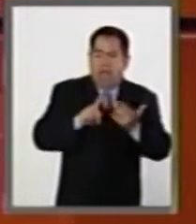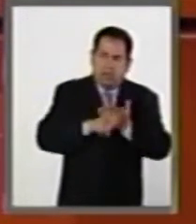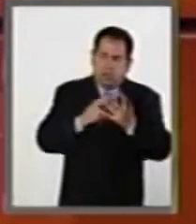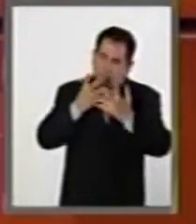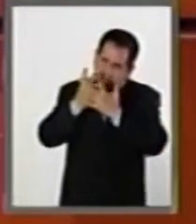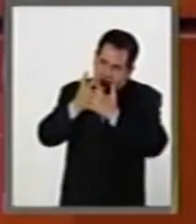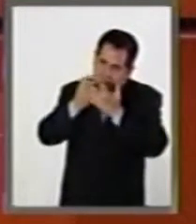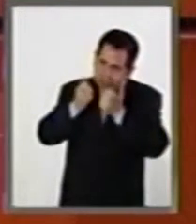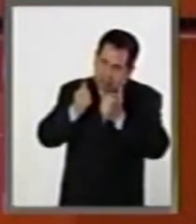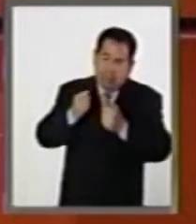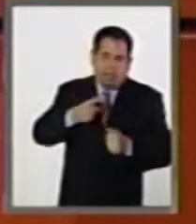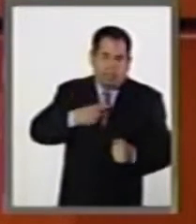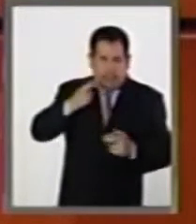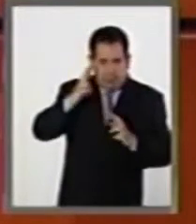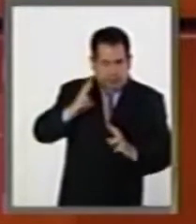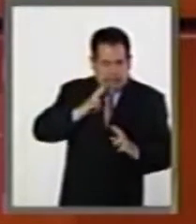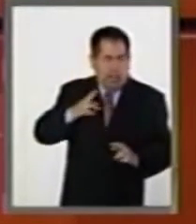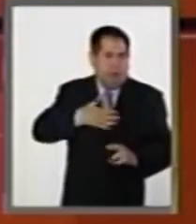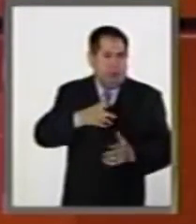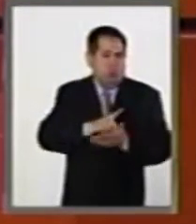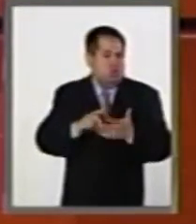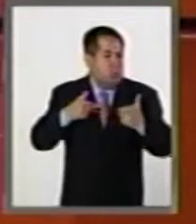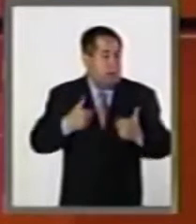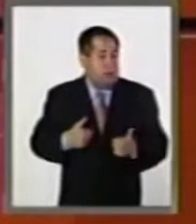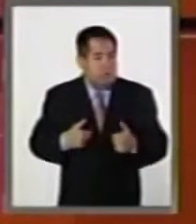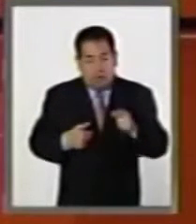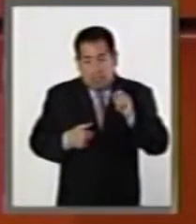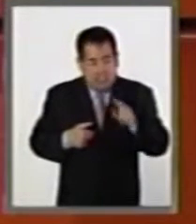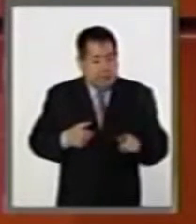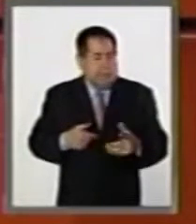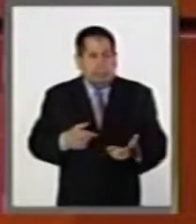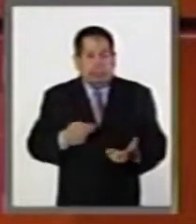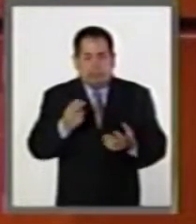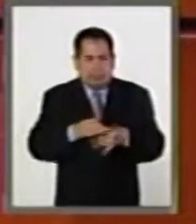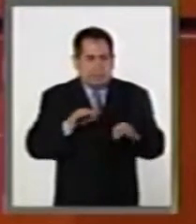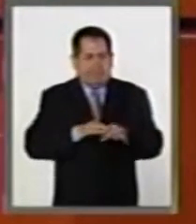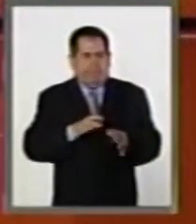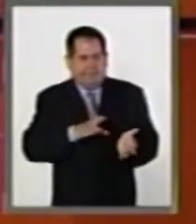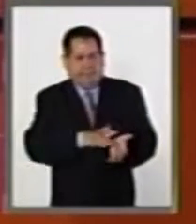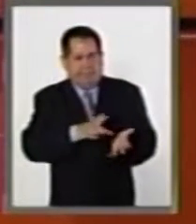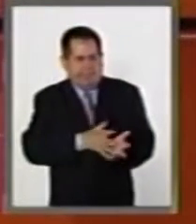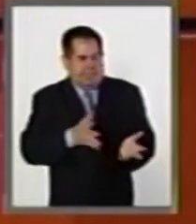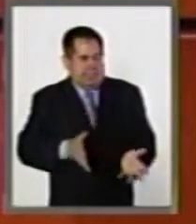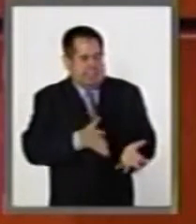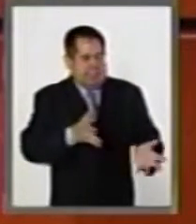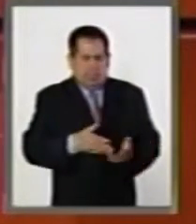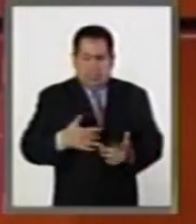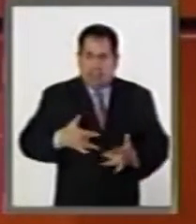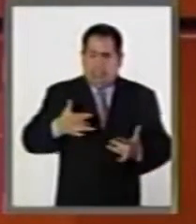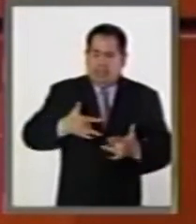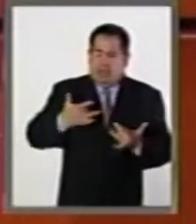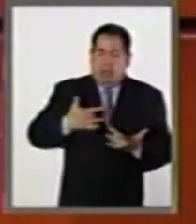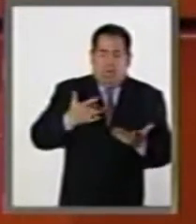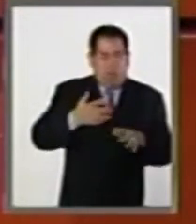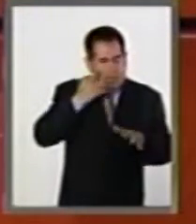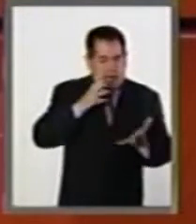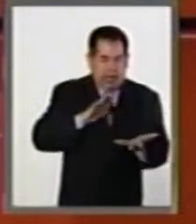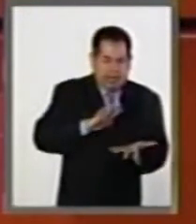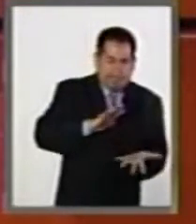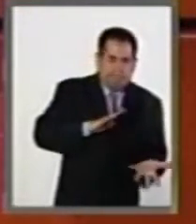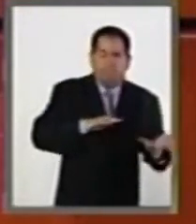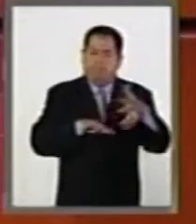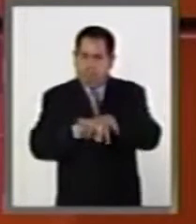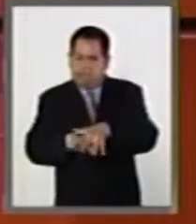su libertad, sino también genera valiosos incentivos para que estas personas se